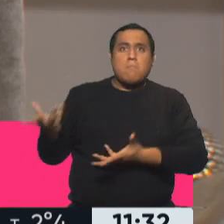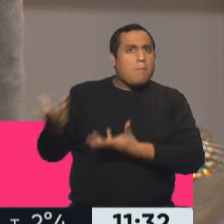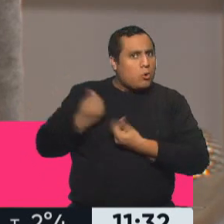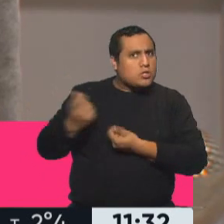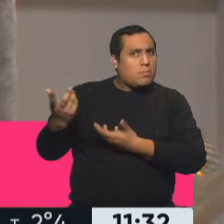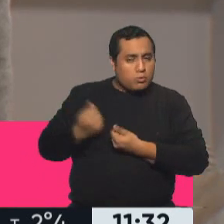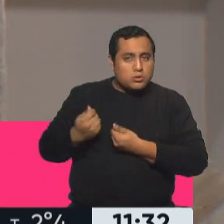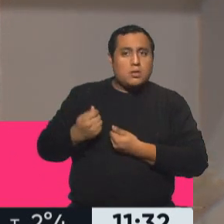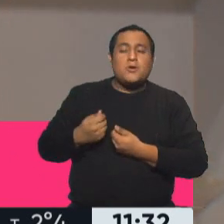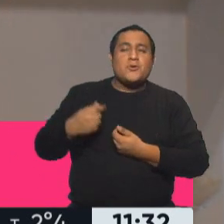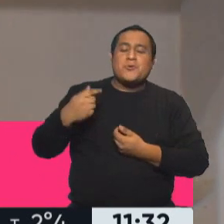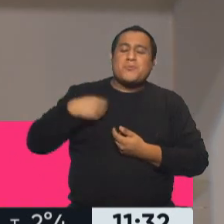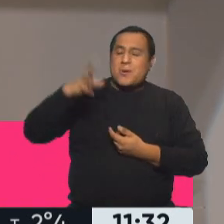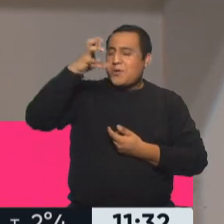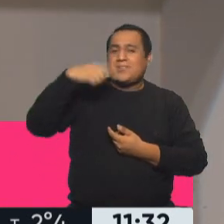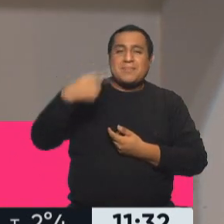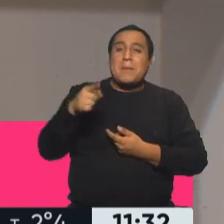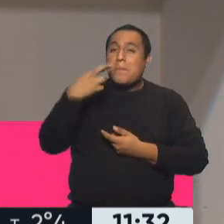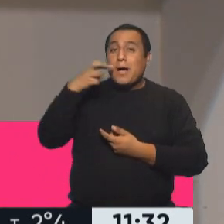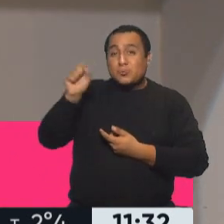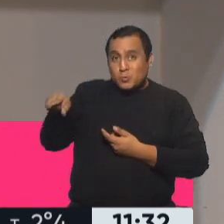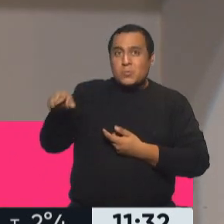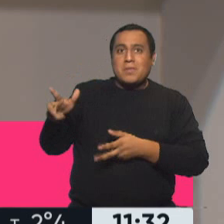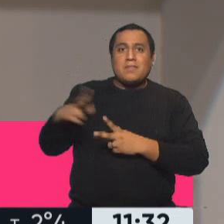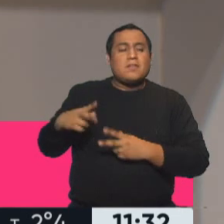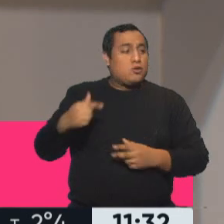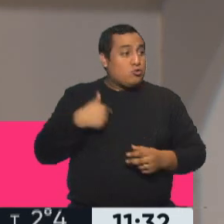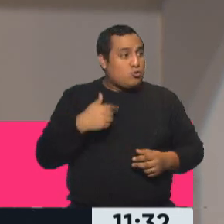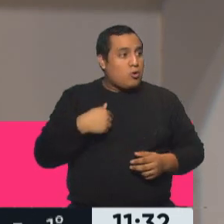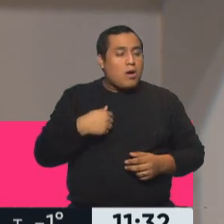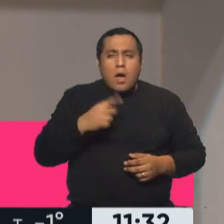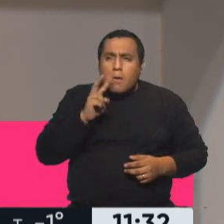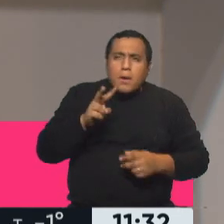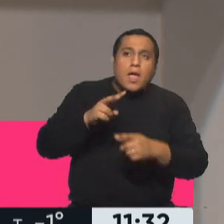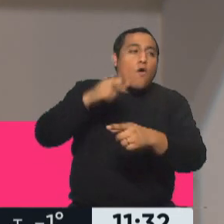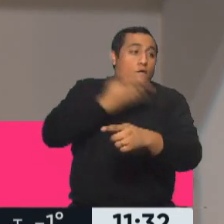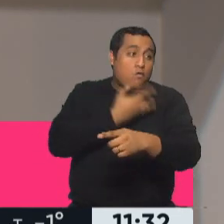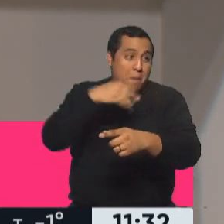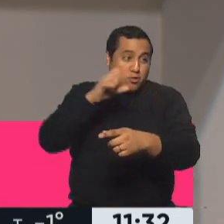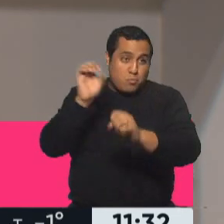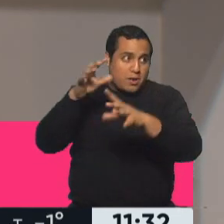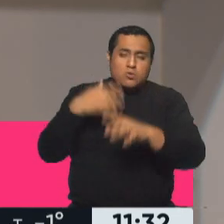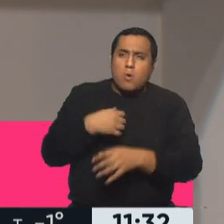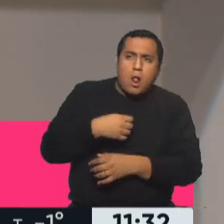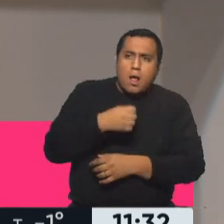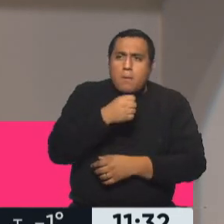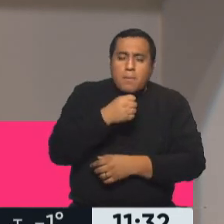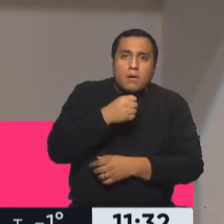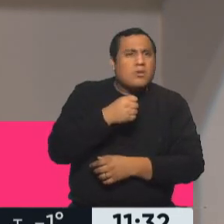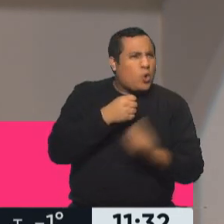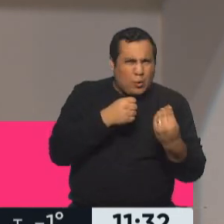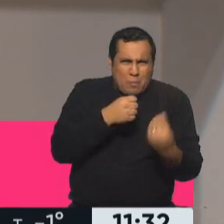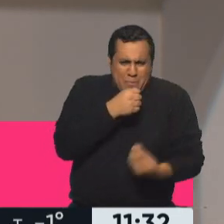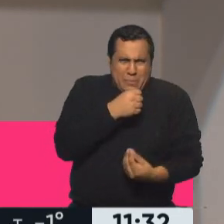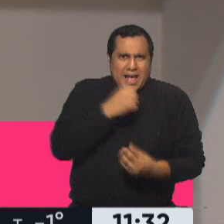Sí. Y nunca me voy a olvidar que el padre Juan Alberto me decía: yo relaté a Fu Manchu. ¿Cómo relataste? Claro, lo relataba por radio, como si fuera un